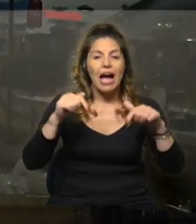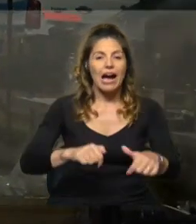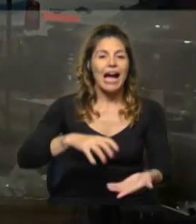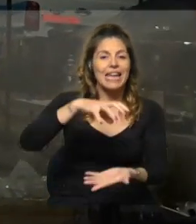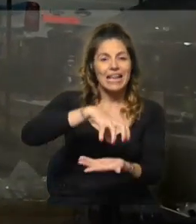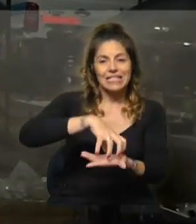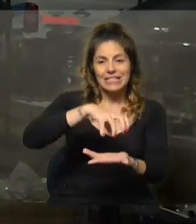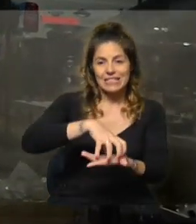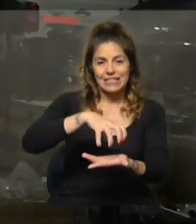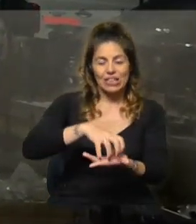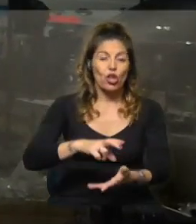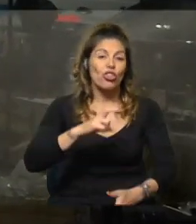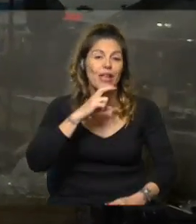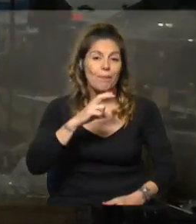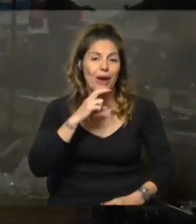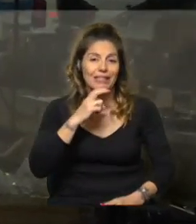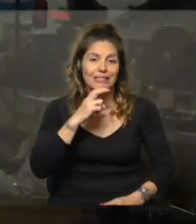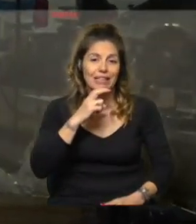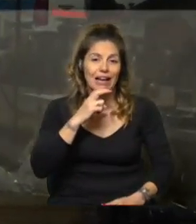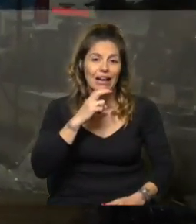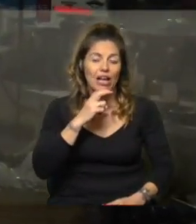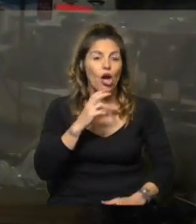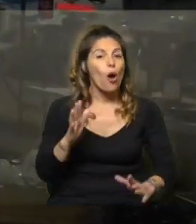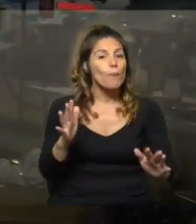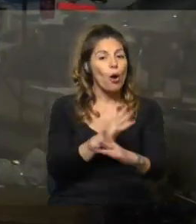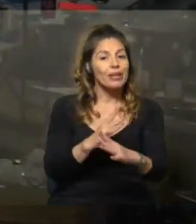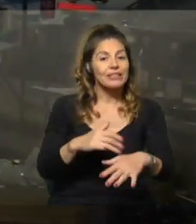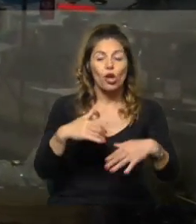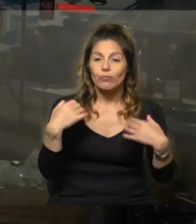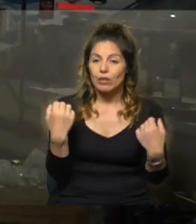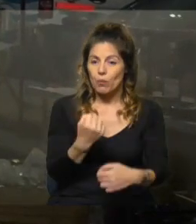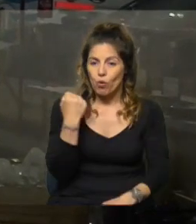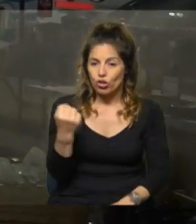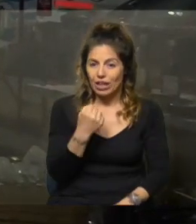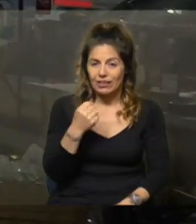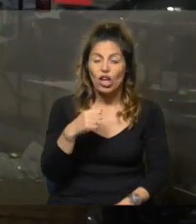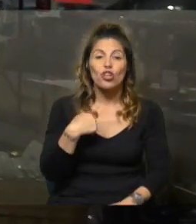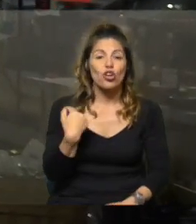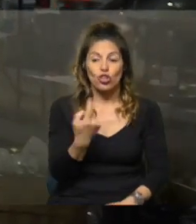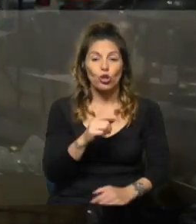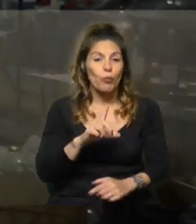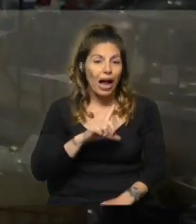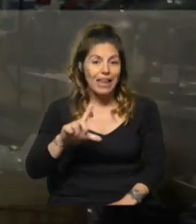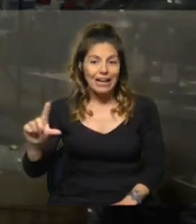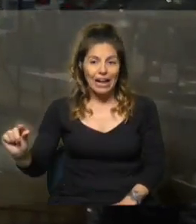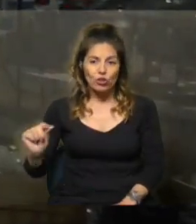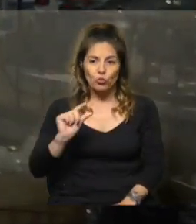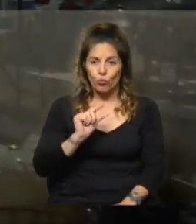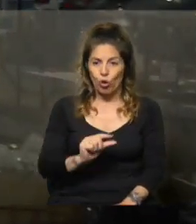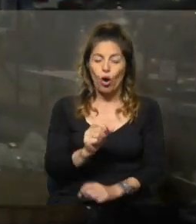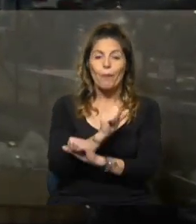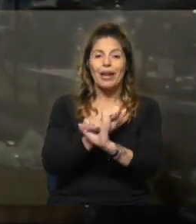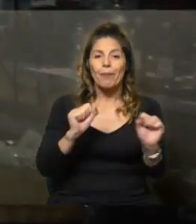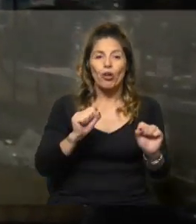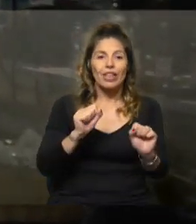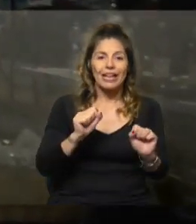comando de masa hay una movilización realmente impresionante nosotros incluso nos tuvimos que alejar un poquito hano Maite para poder